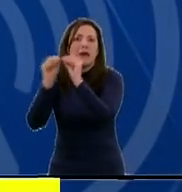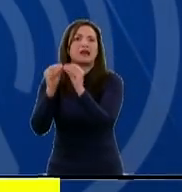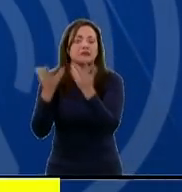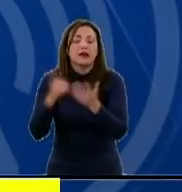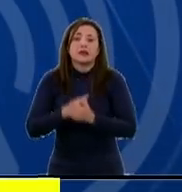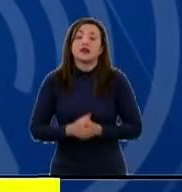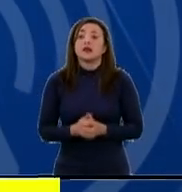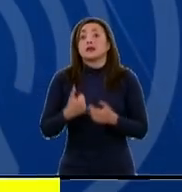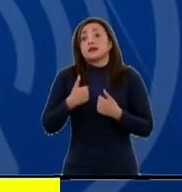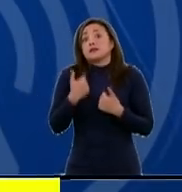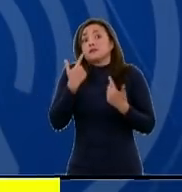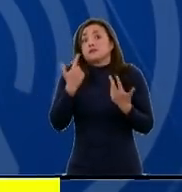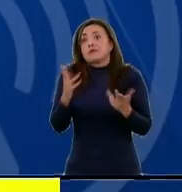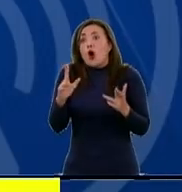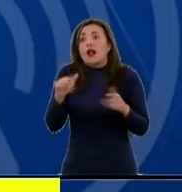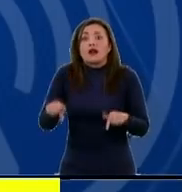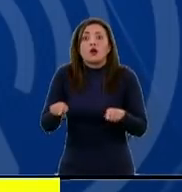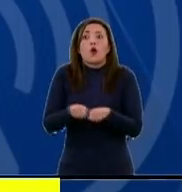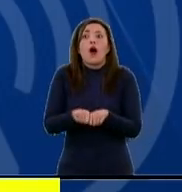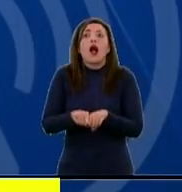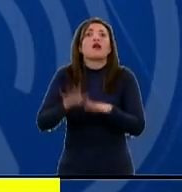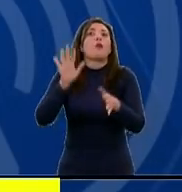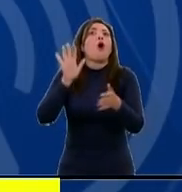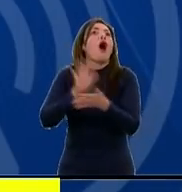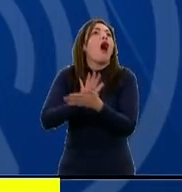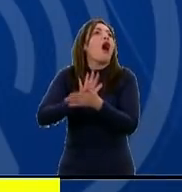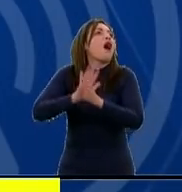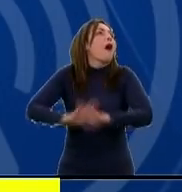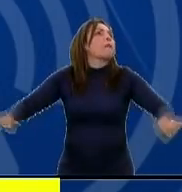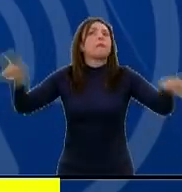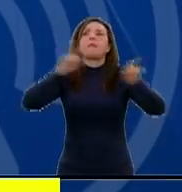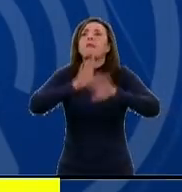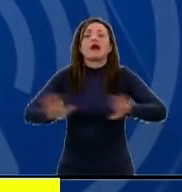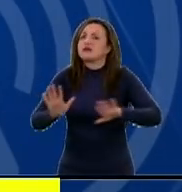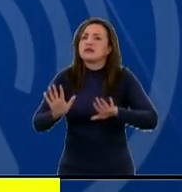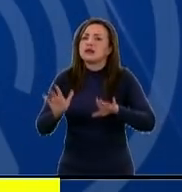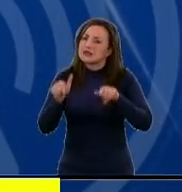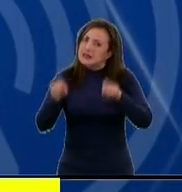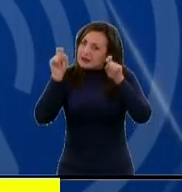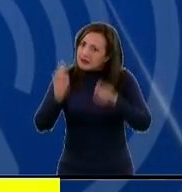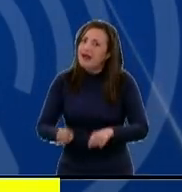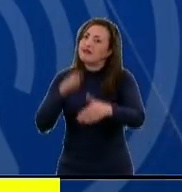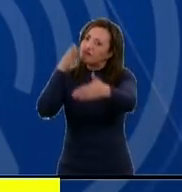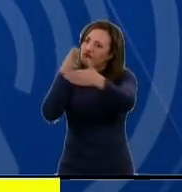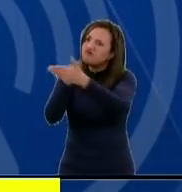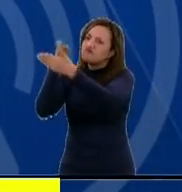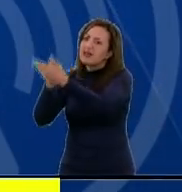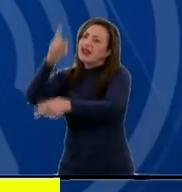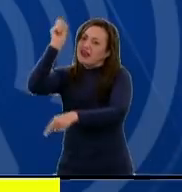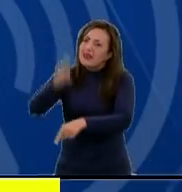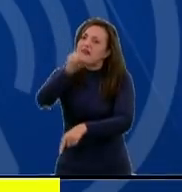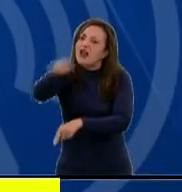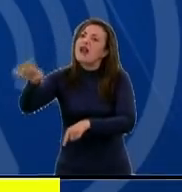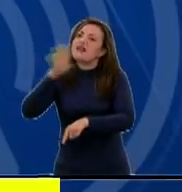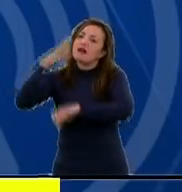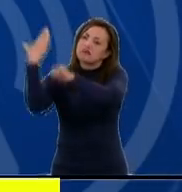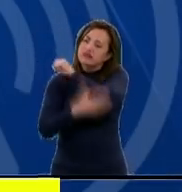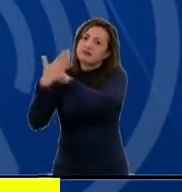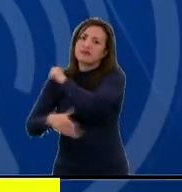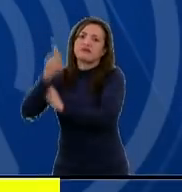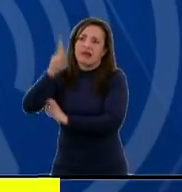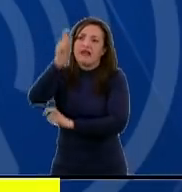que nada de esto quede impune, que se tengan que acusar y que tengan que pagar los responsables